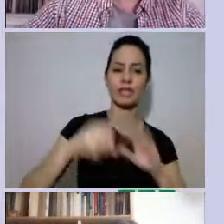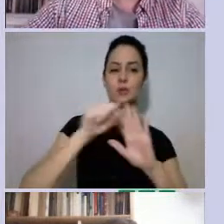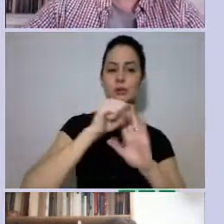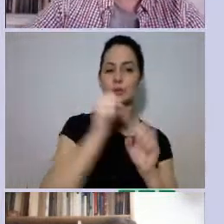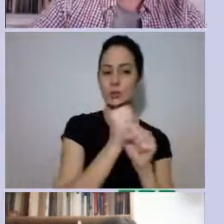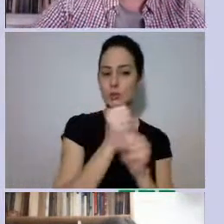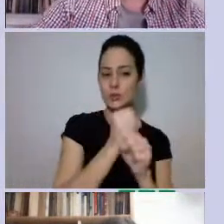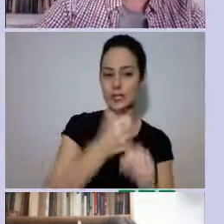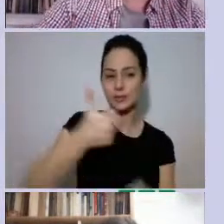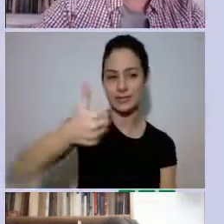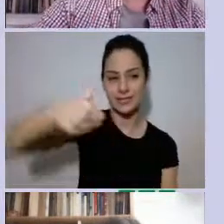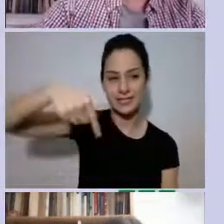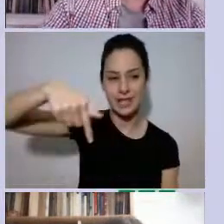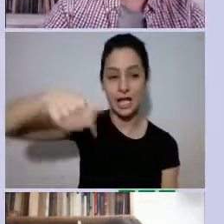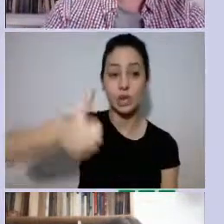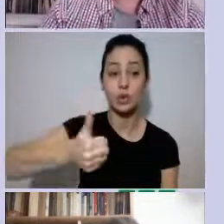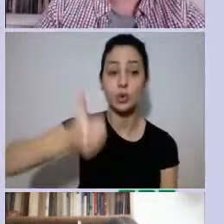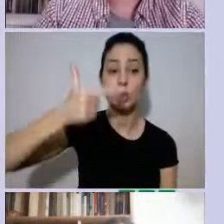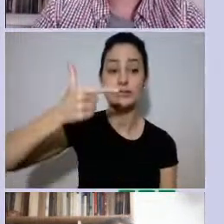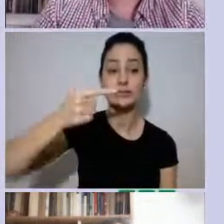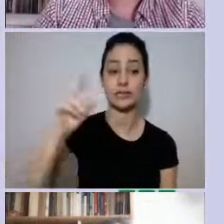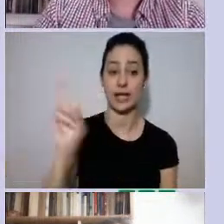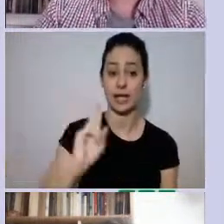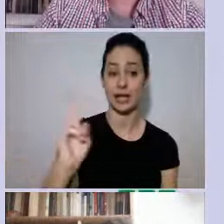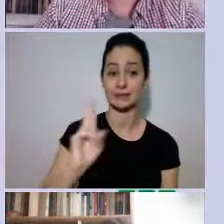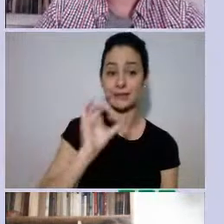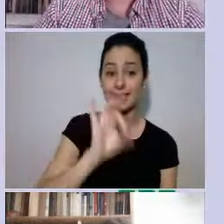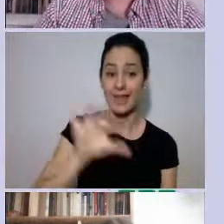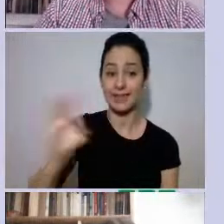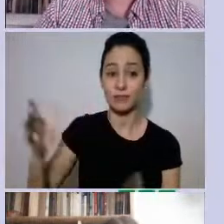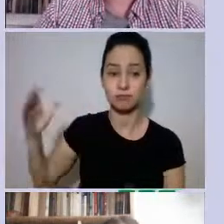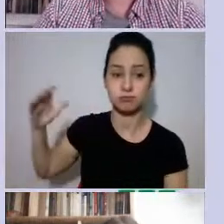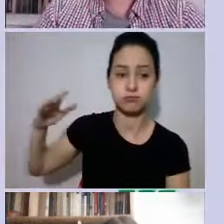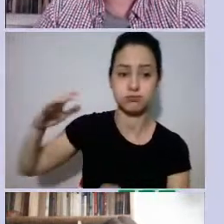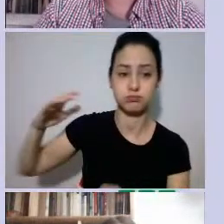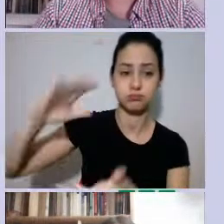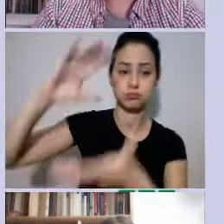a 12 reales por carga. Y el interés